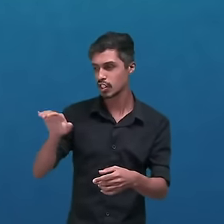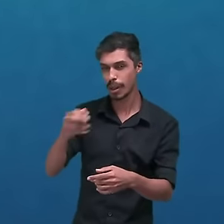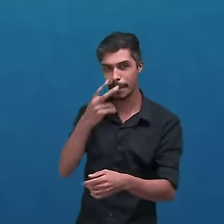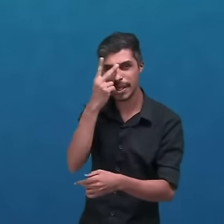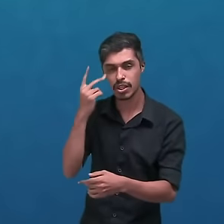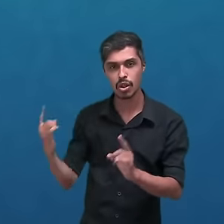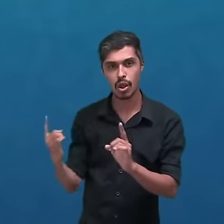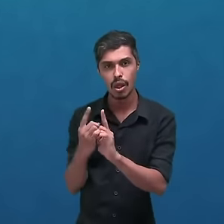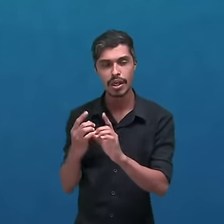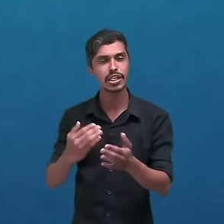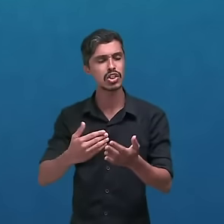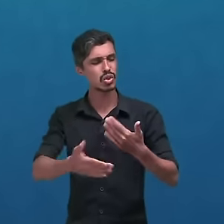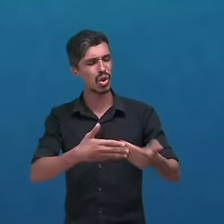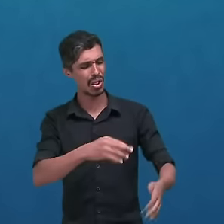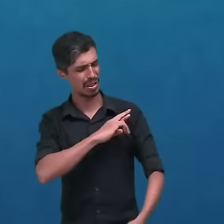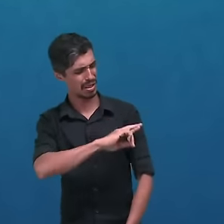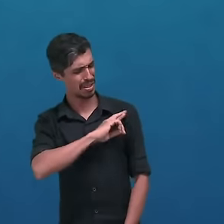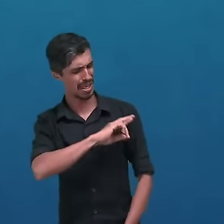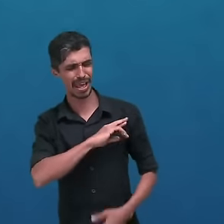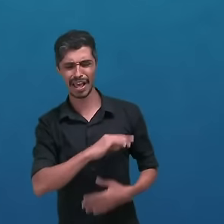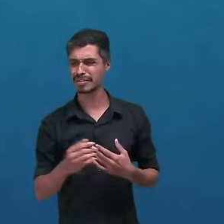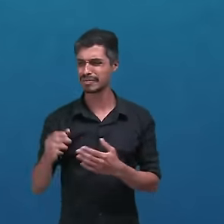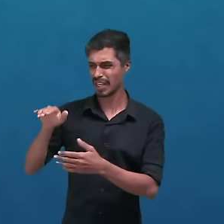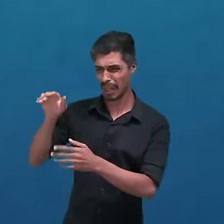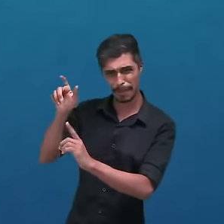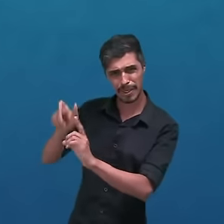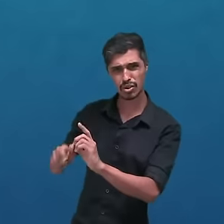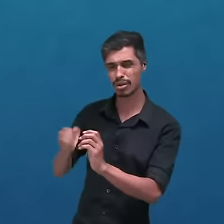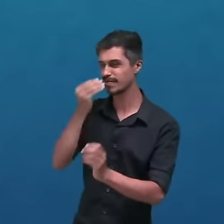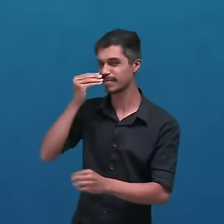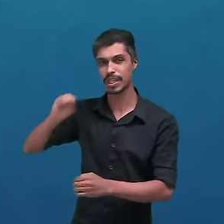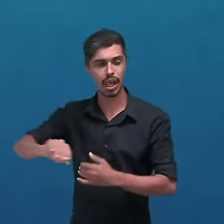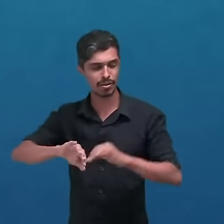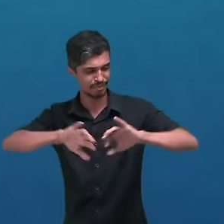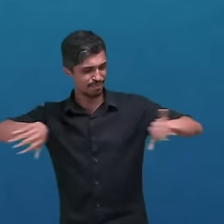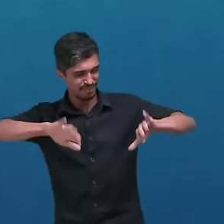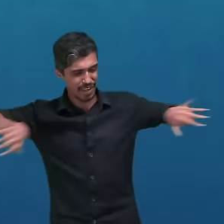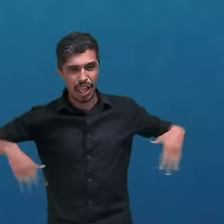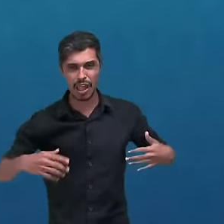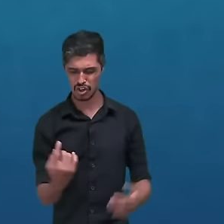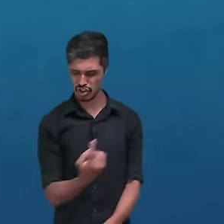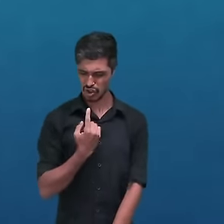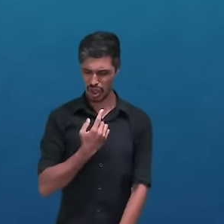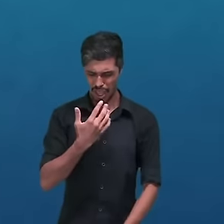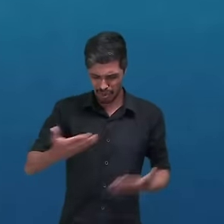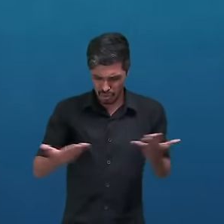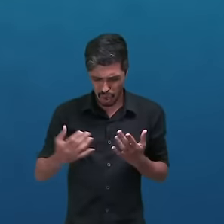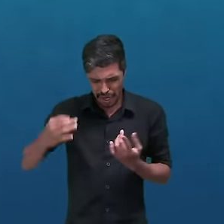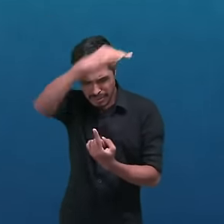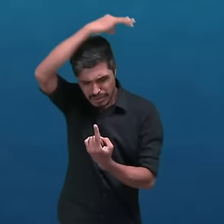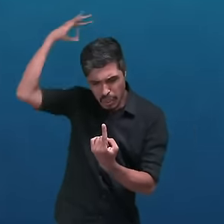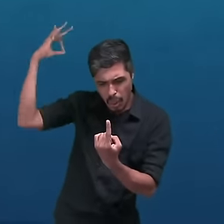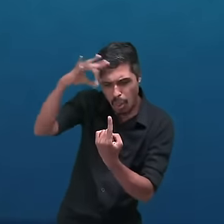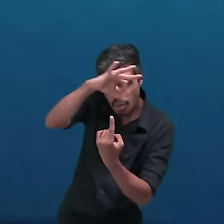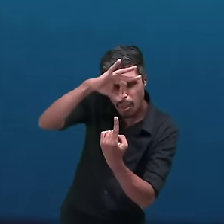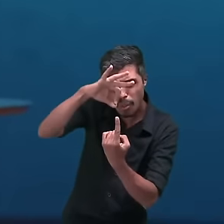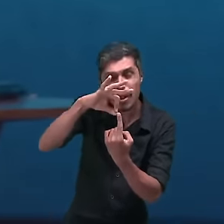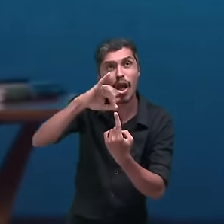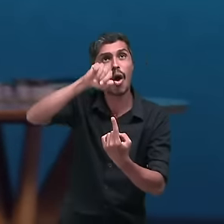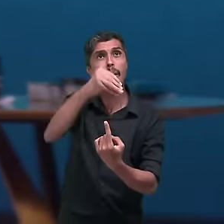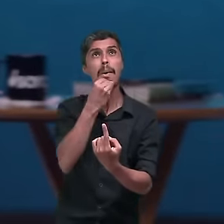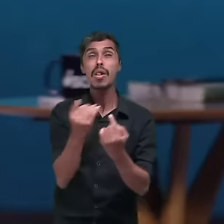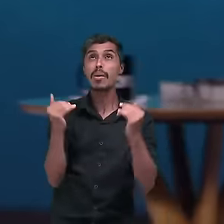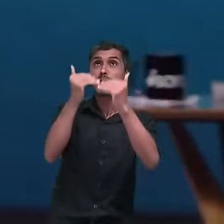toda religiosidad. Esta es una chance que el mundo espiritual está liberando sobre tu vida. Es una chance que el